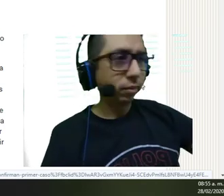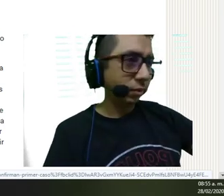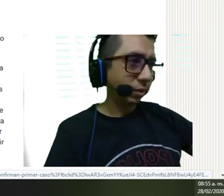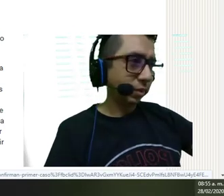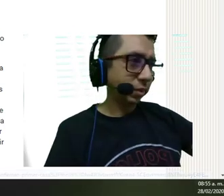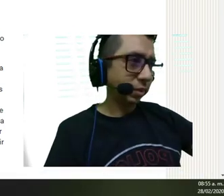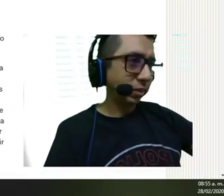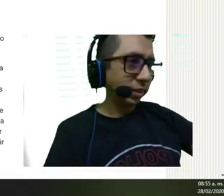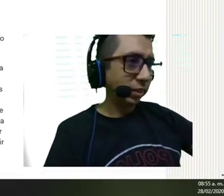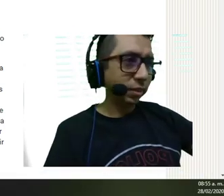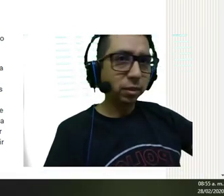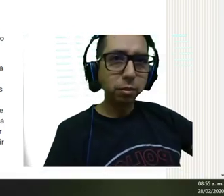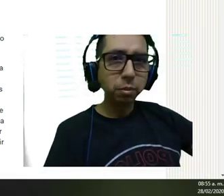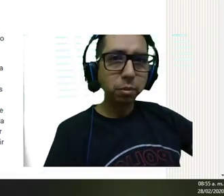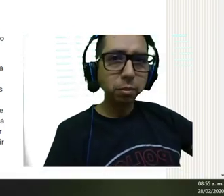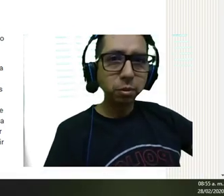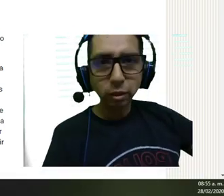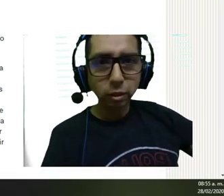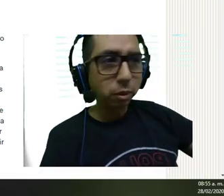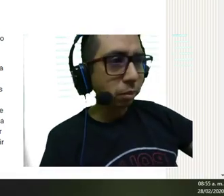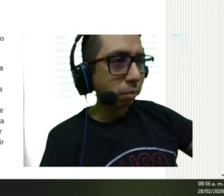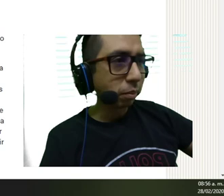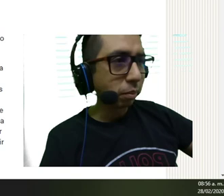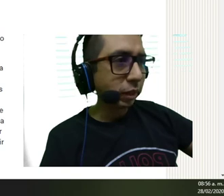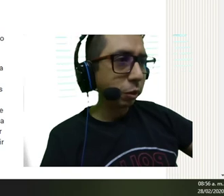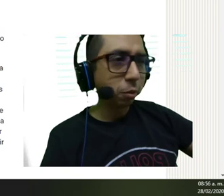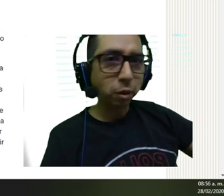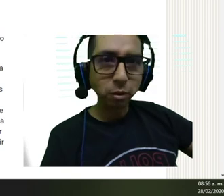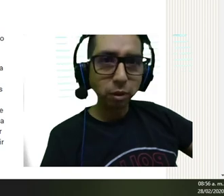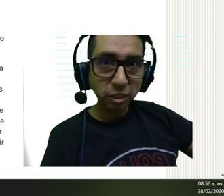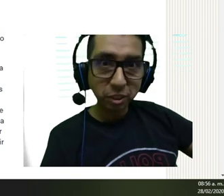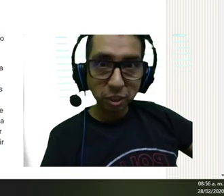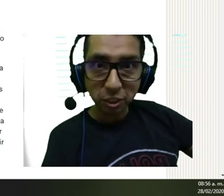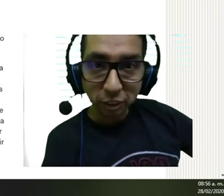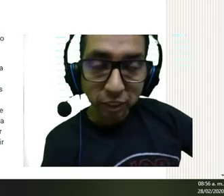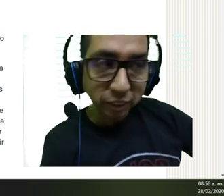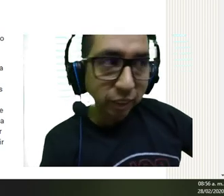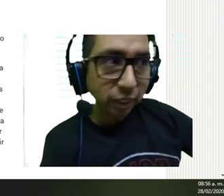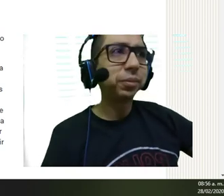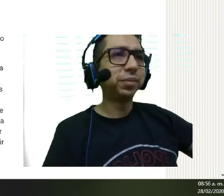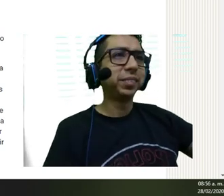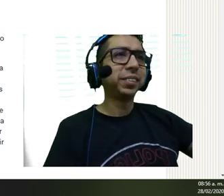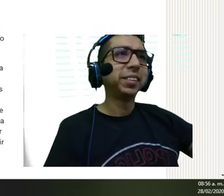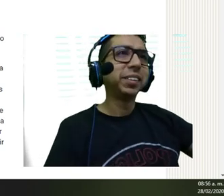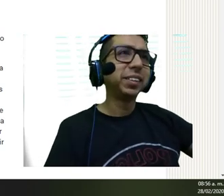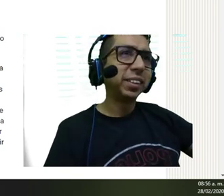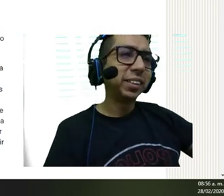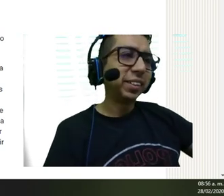Nos vemos. No quiero hacerlo más largo para subirlo de una vez. Ya.